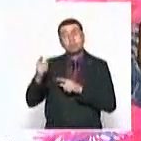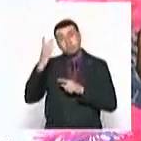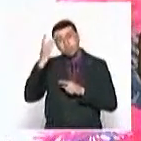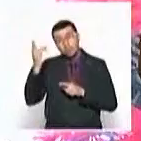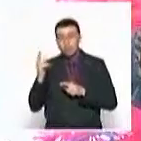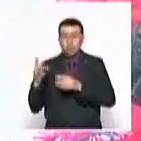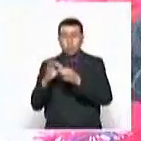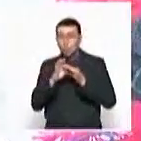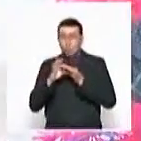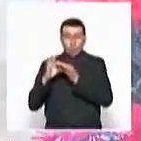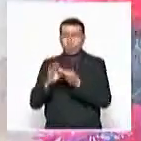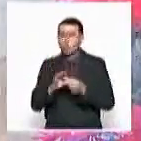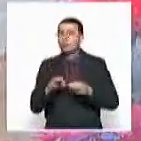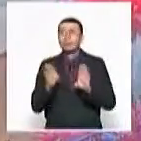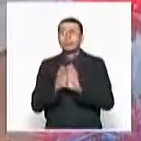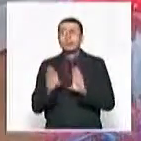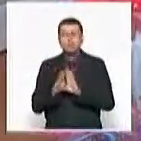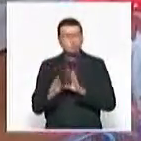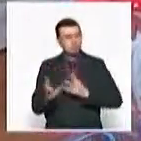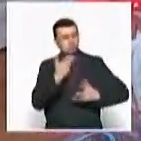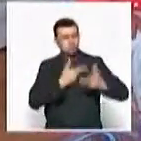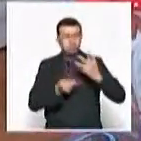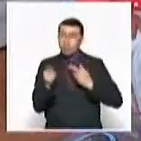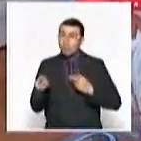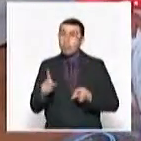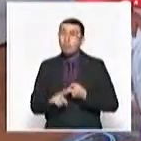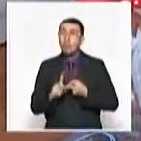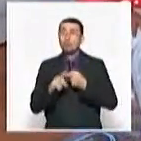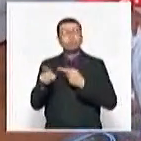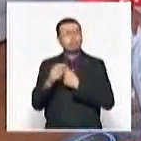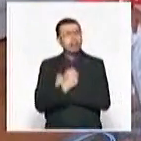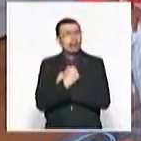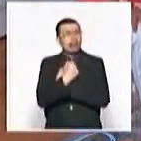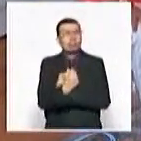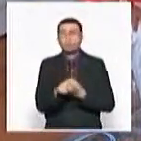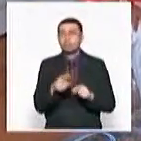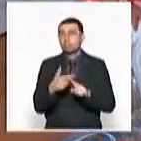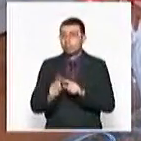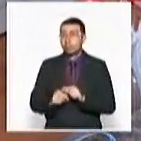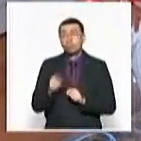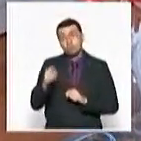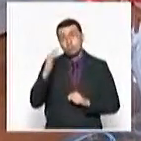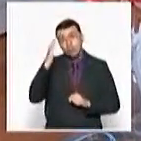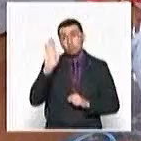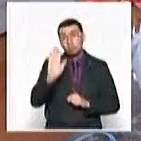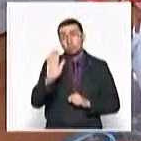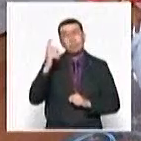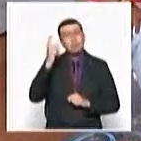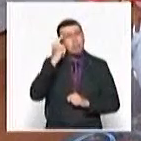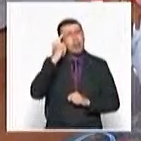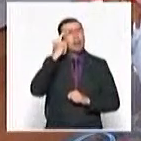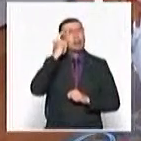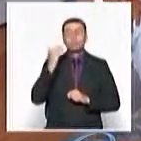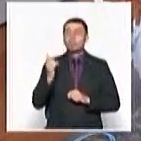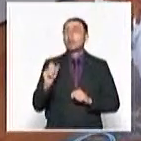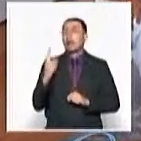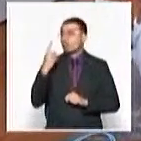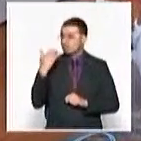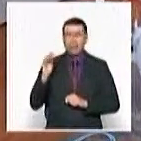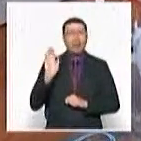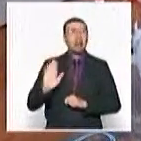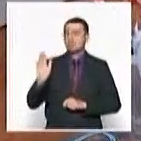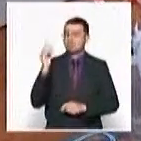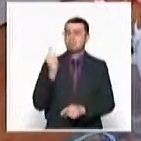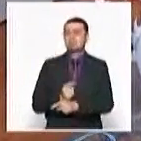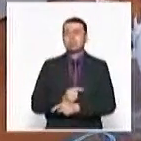cinturón enorme de vibración positiva que hay y de amor. Y usted sabe que un pensamiento es algo que ya existe y que